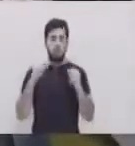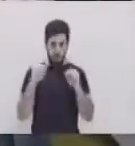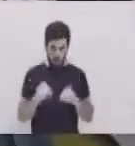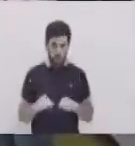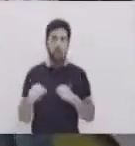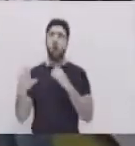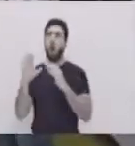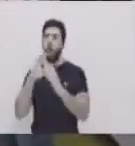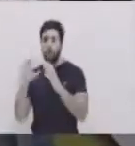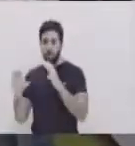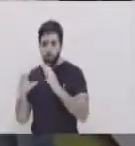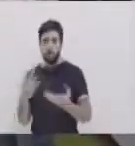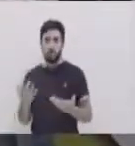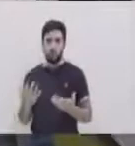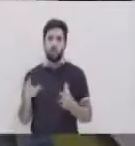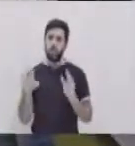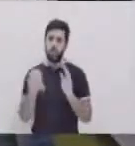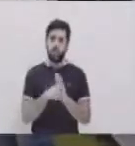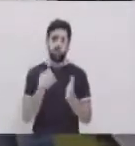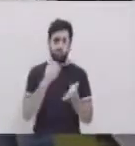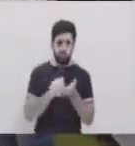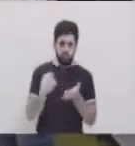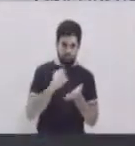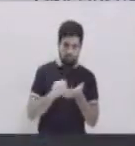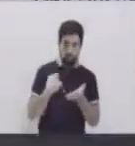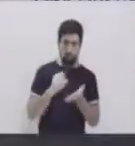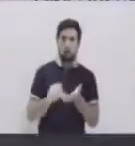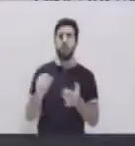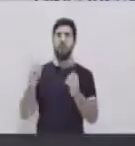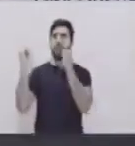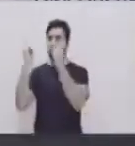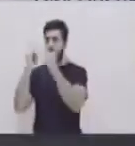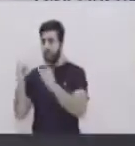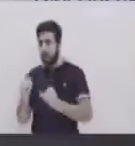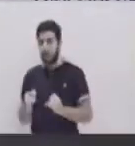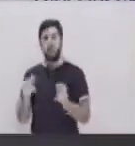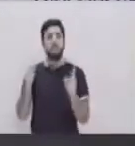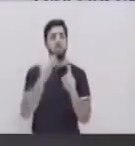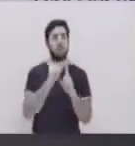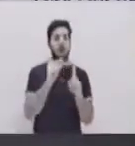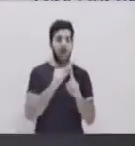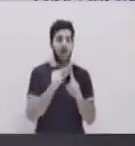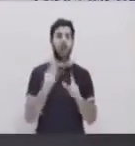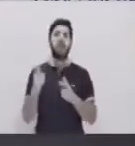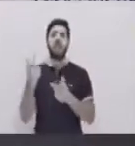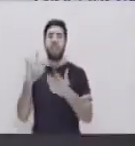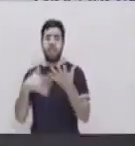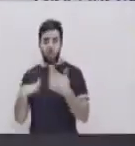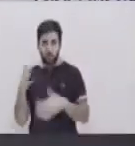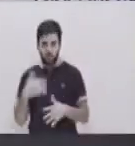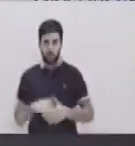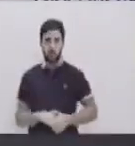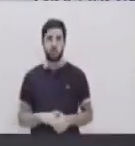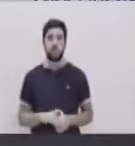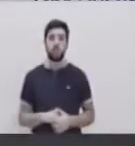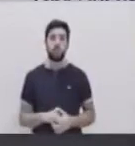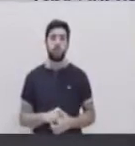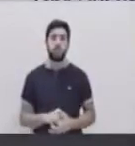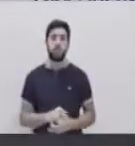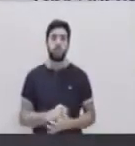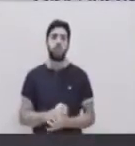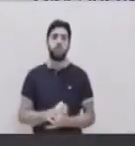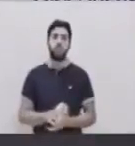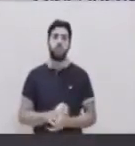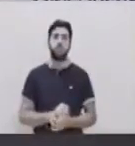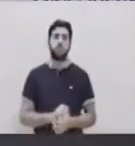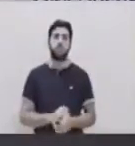capacidad. Está la forma de podernos, por medio de imágenes, por medio de palabras, lengua de señas. Esa es la capacidad que